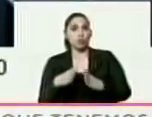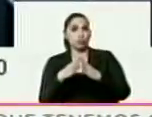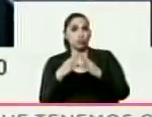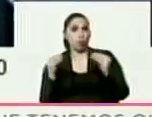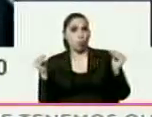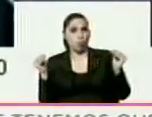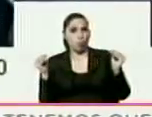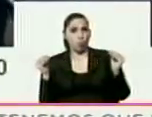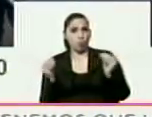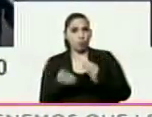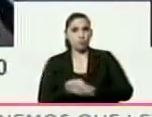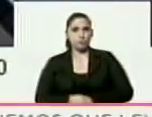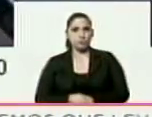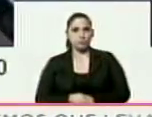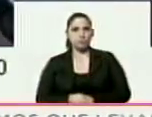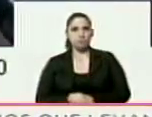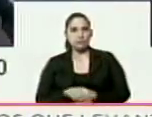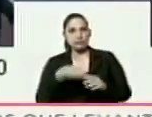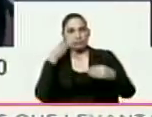Todo indica